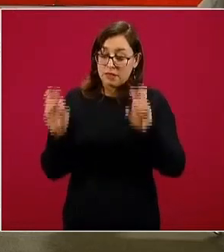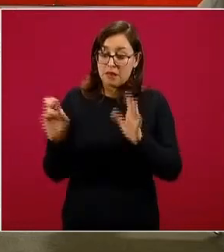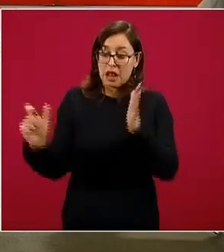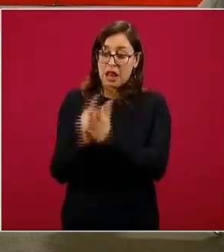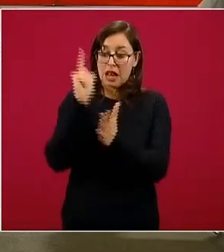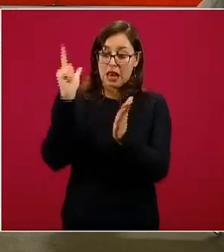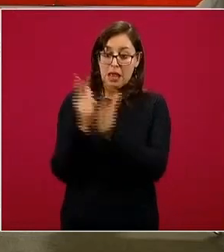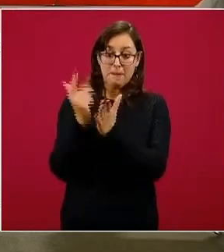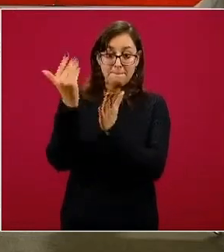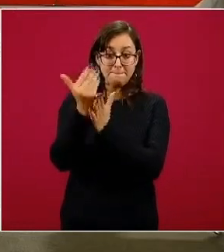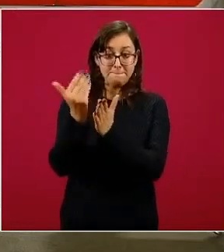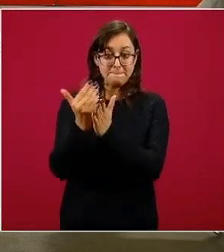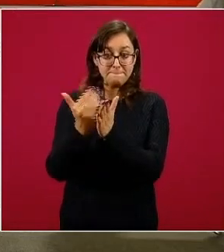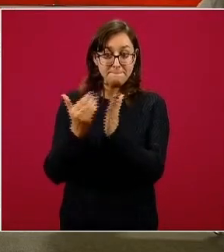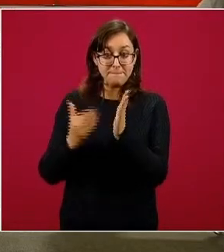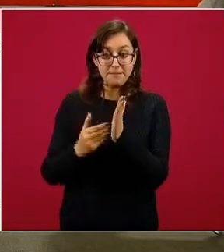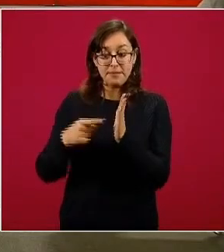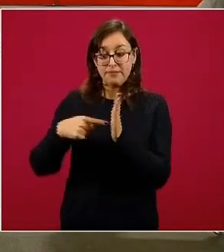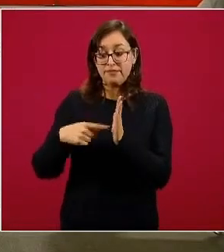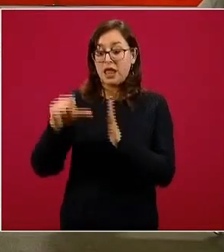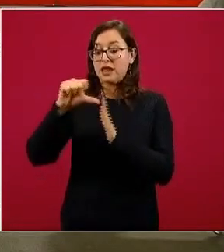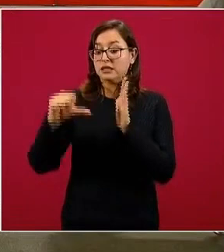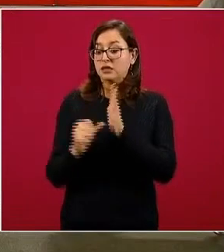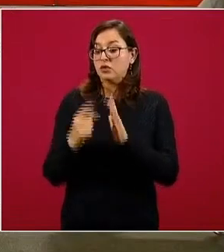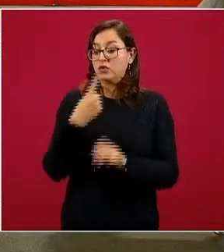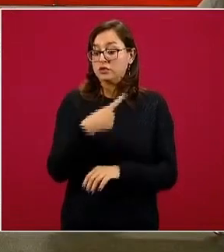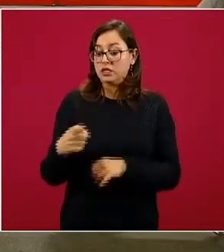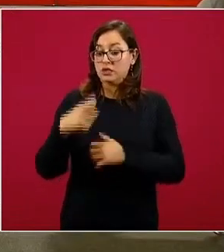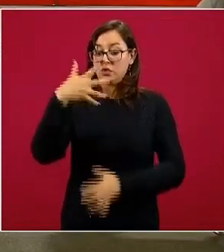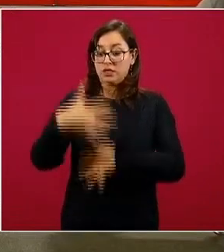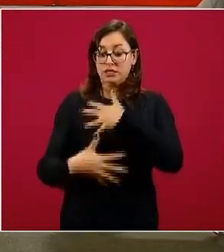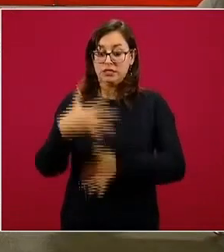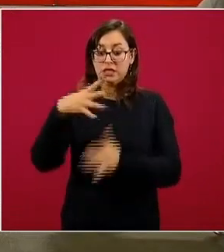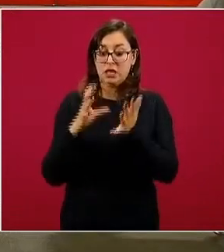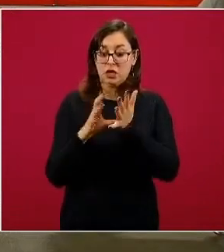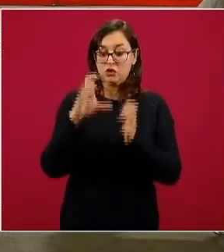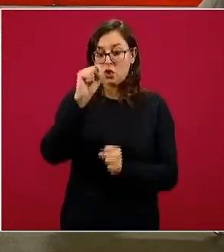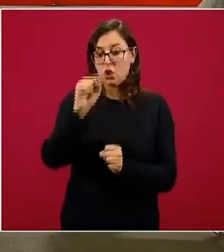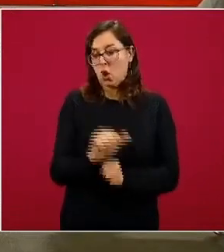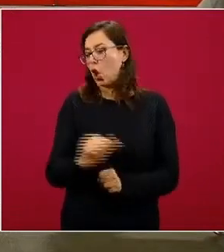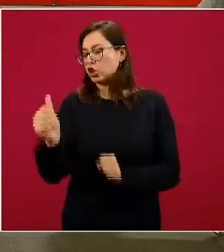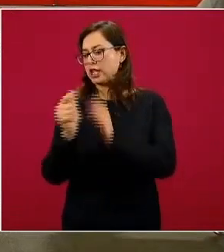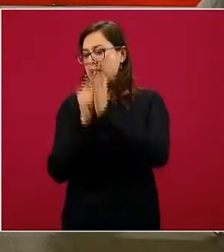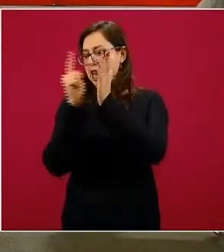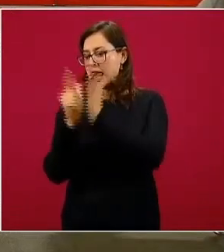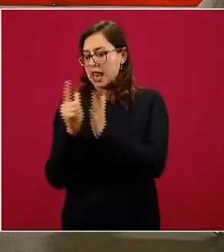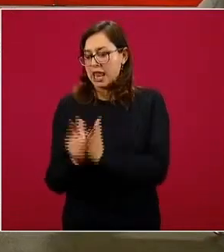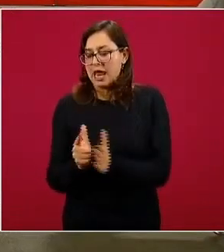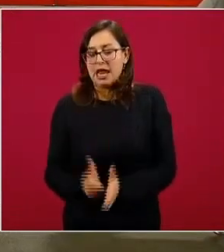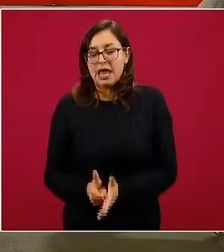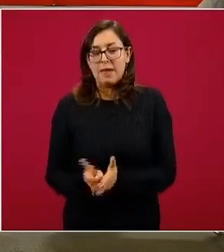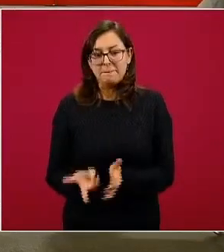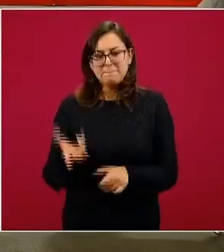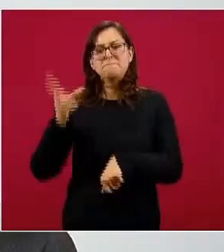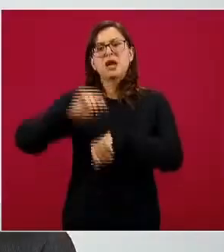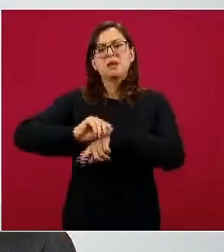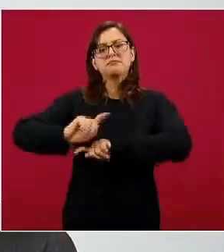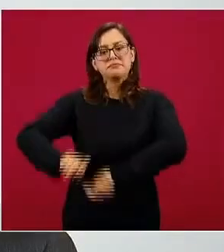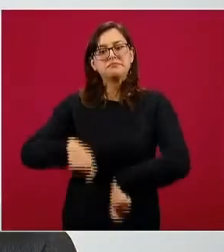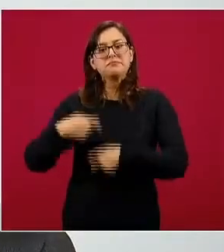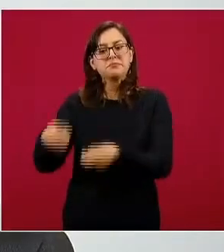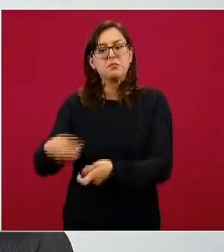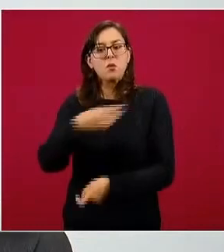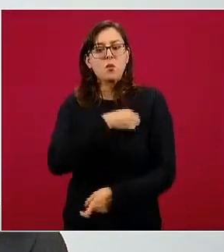ley, empezando por el artículo 115 constitucional y demás lineamientos legales